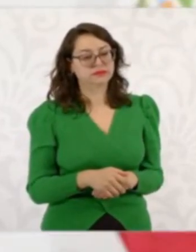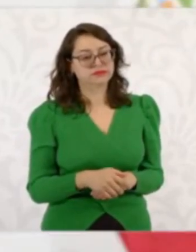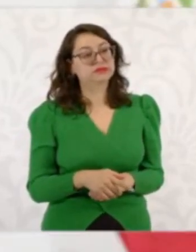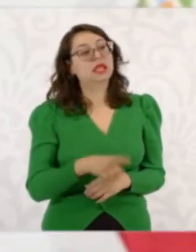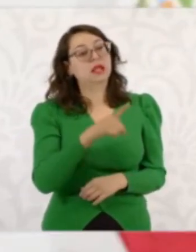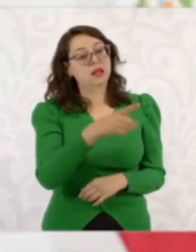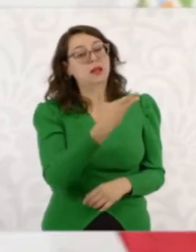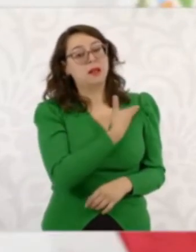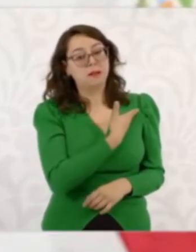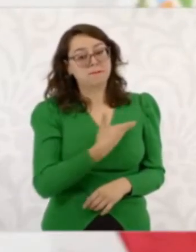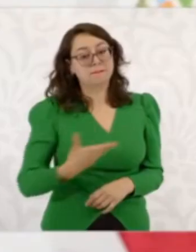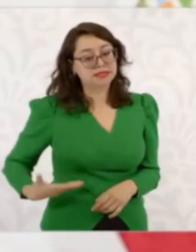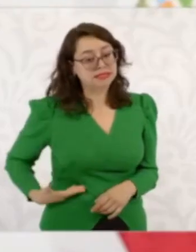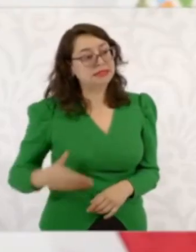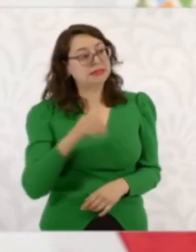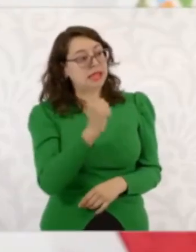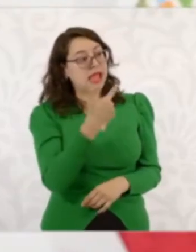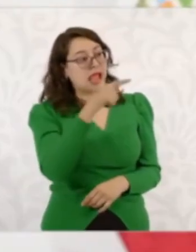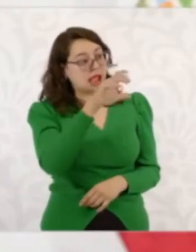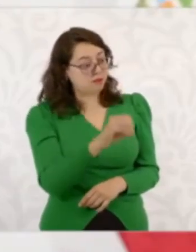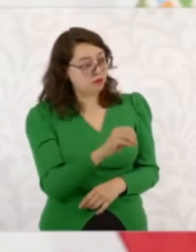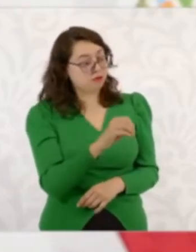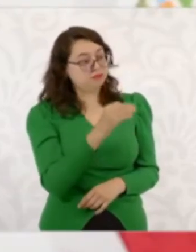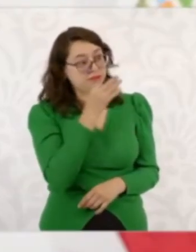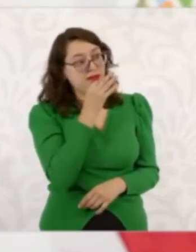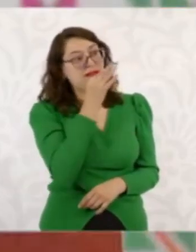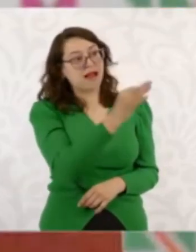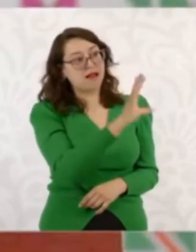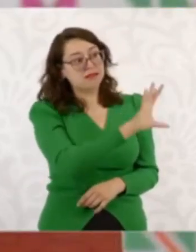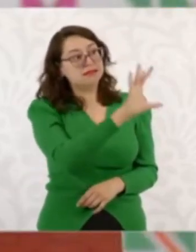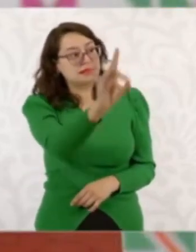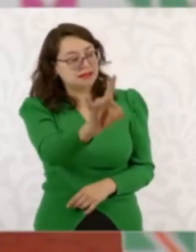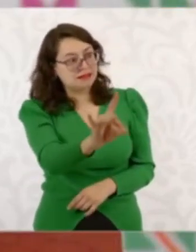nuestro presidente que gracias a él comemos.